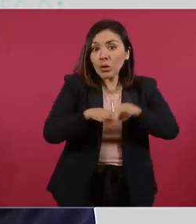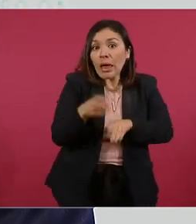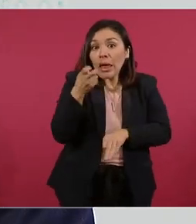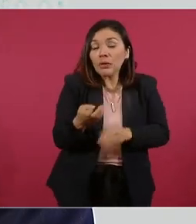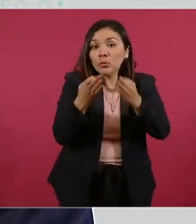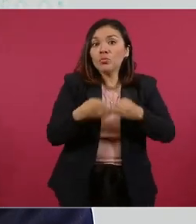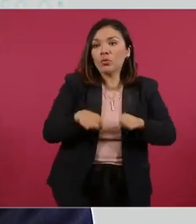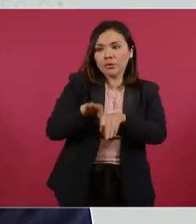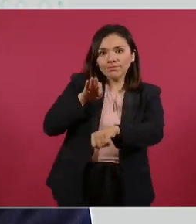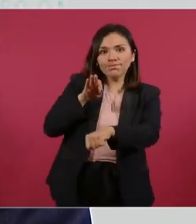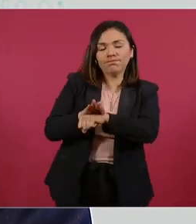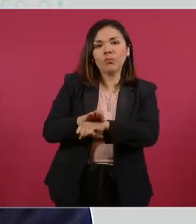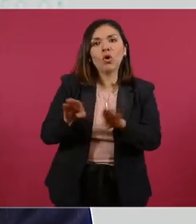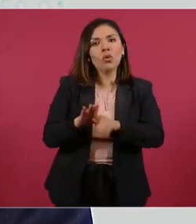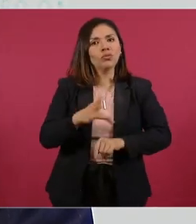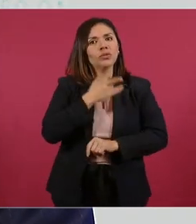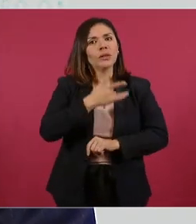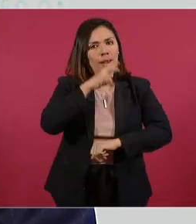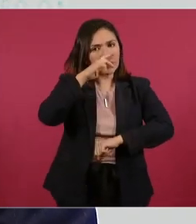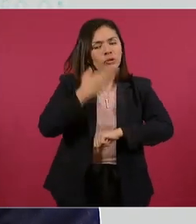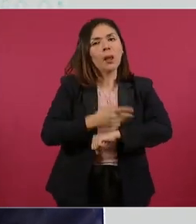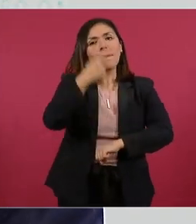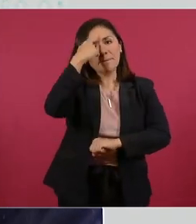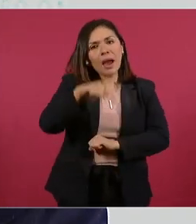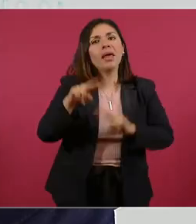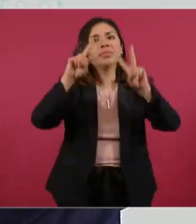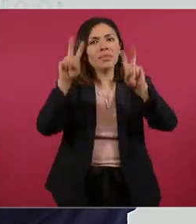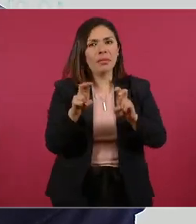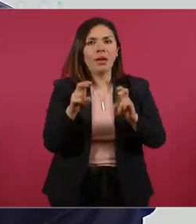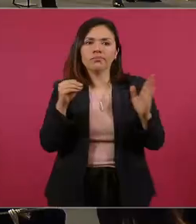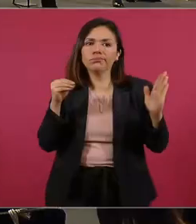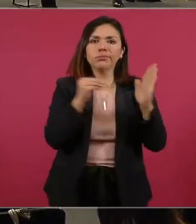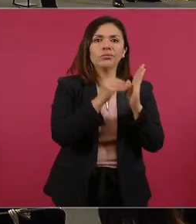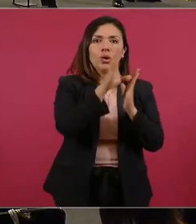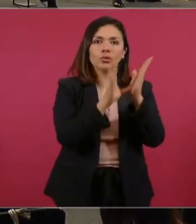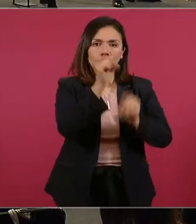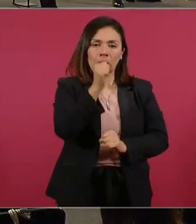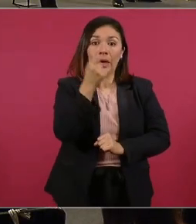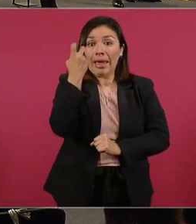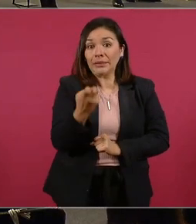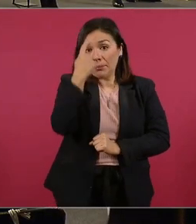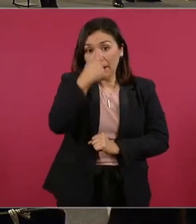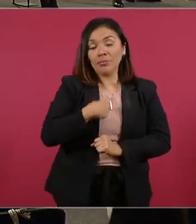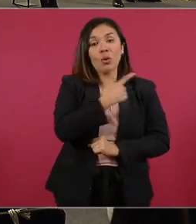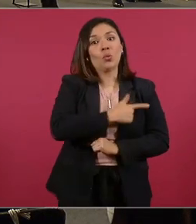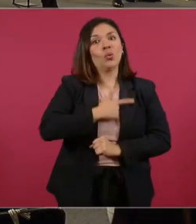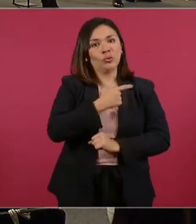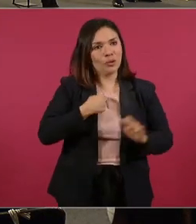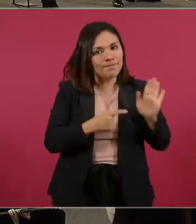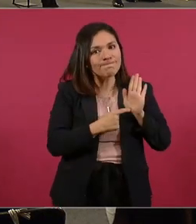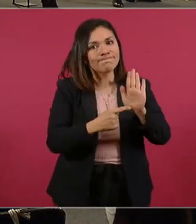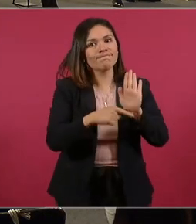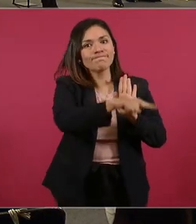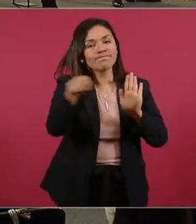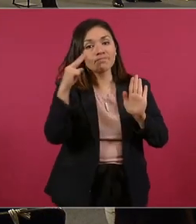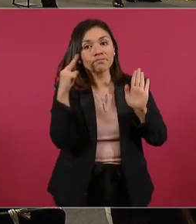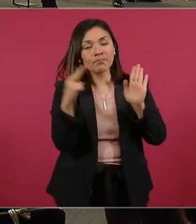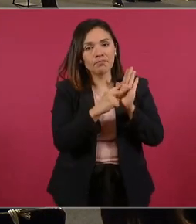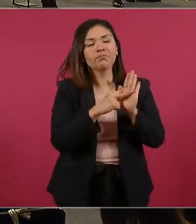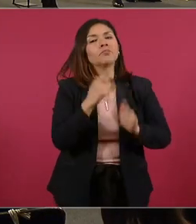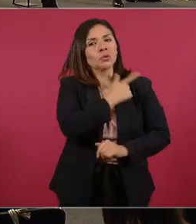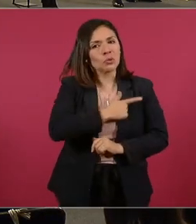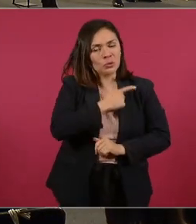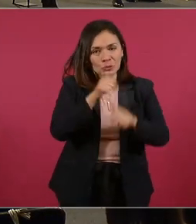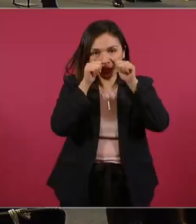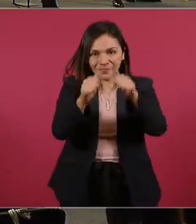de responsabilidades en materia constitucional. Me da mucho gusto compartir estos datos con ustedes. Estamos a la orden.